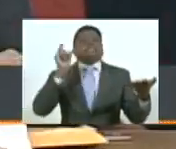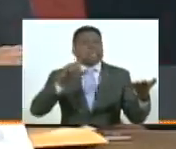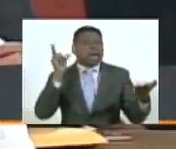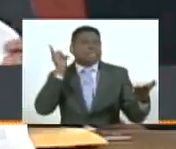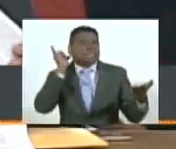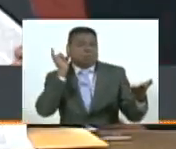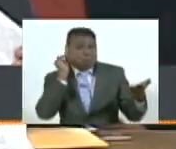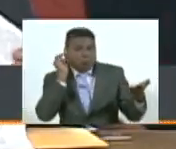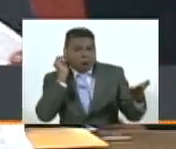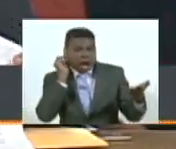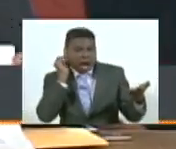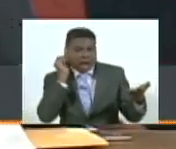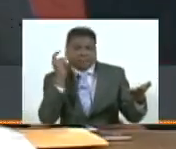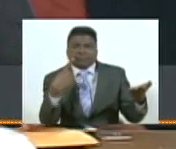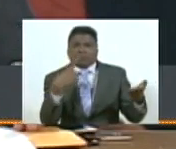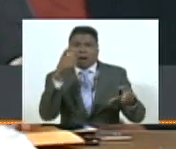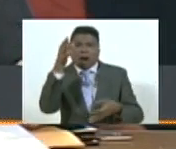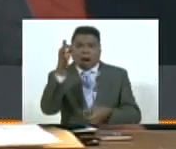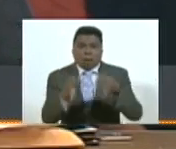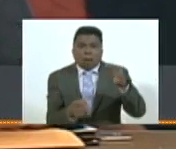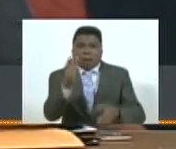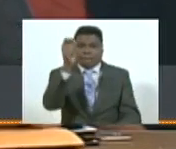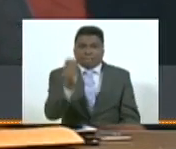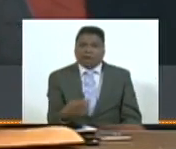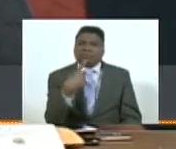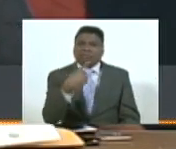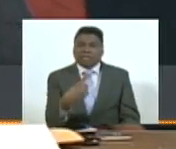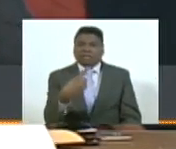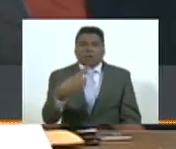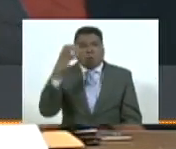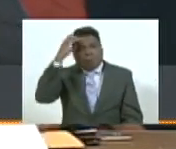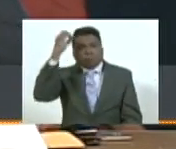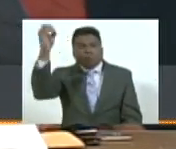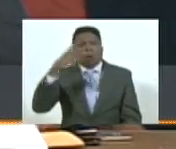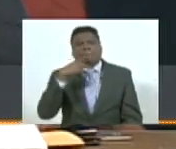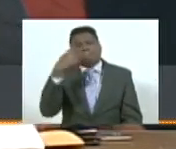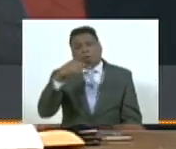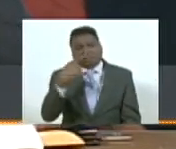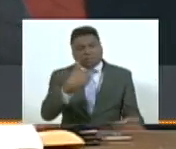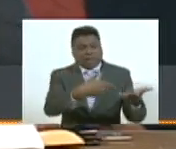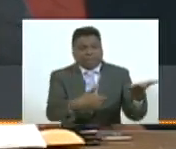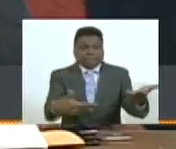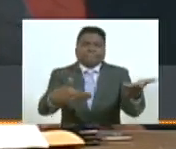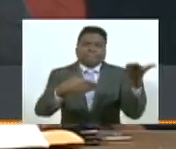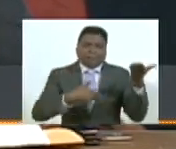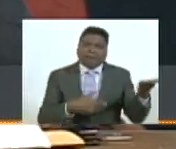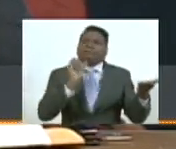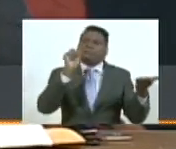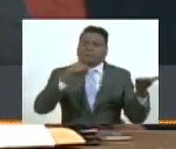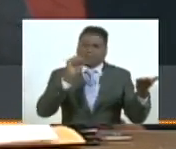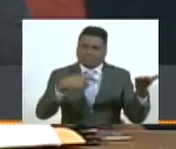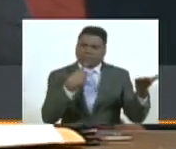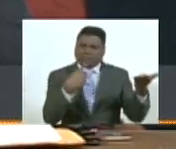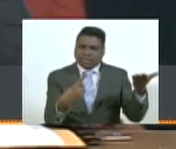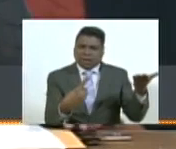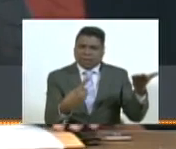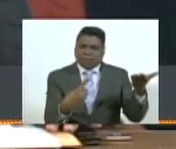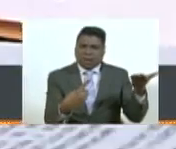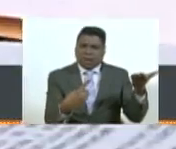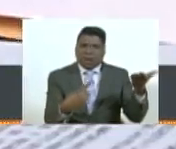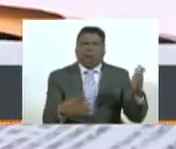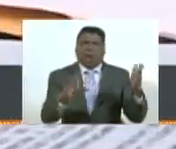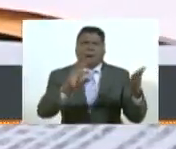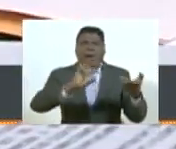expresa su opinión política respecto a la Asamblea Nacional